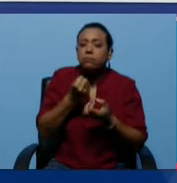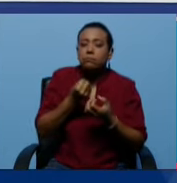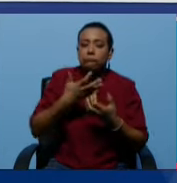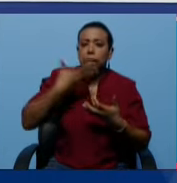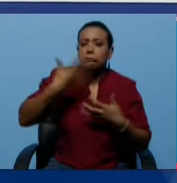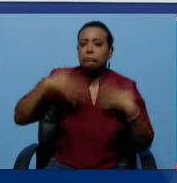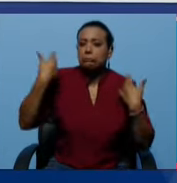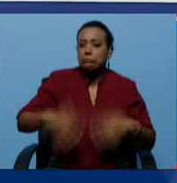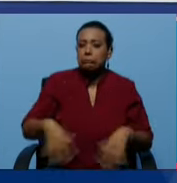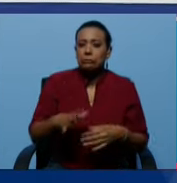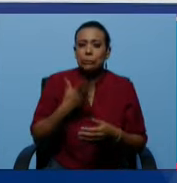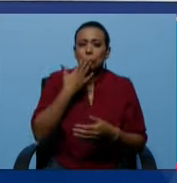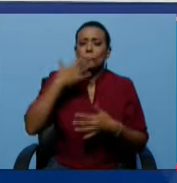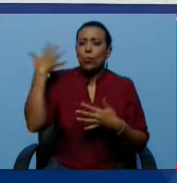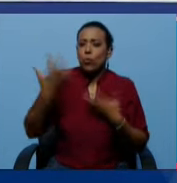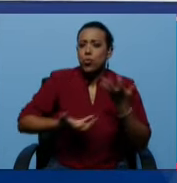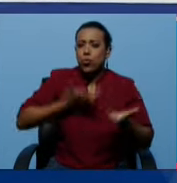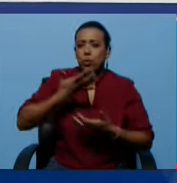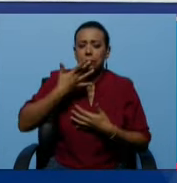también.